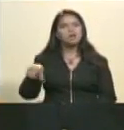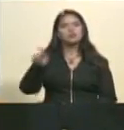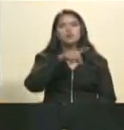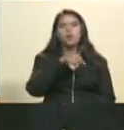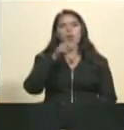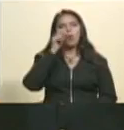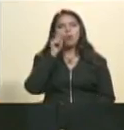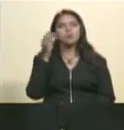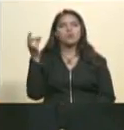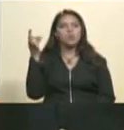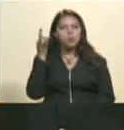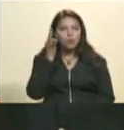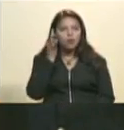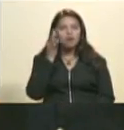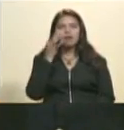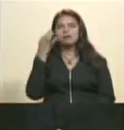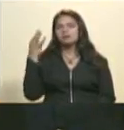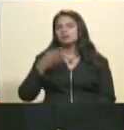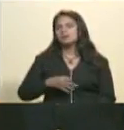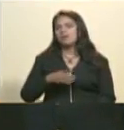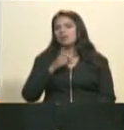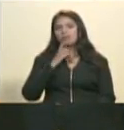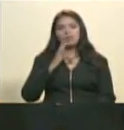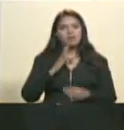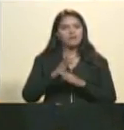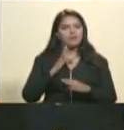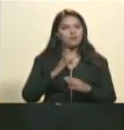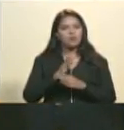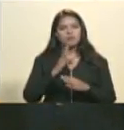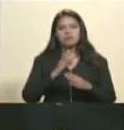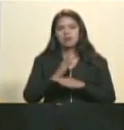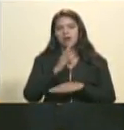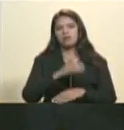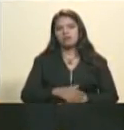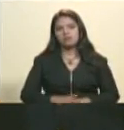hombres y mujeres que con todas las dificultades,